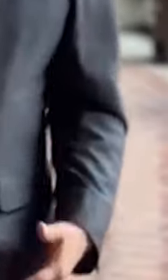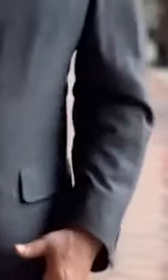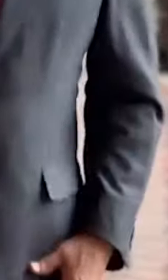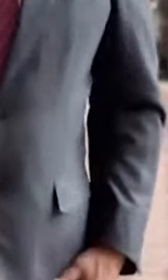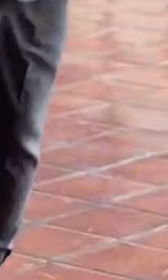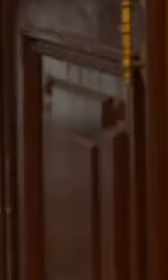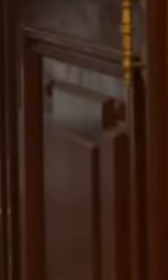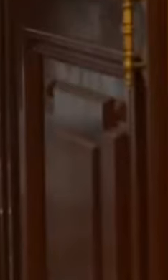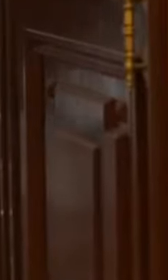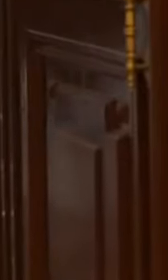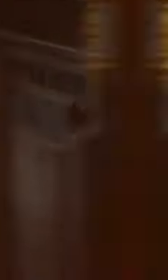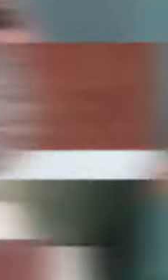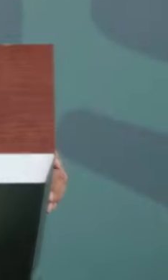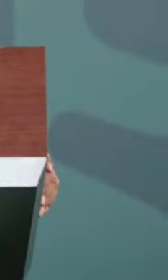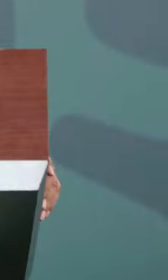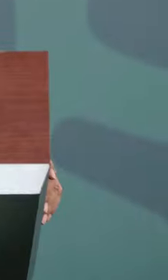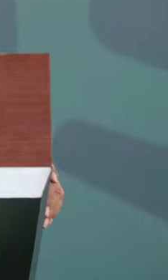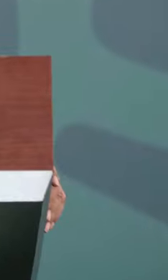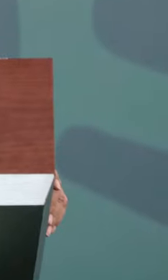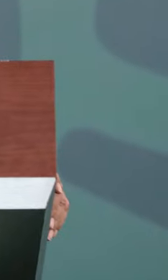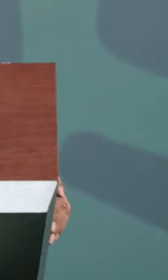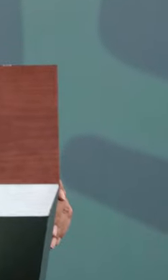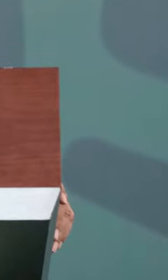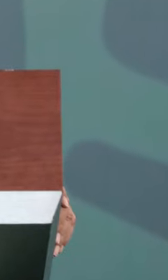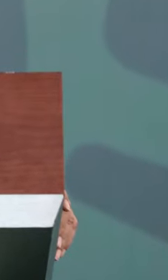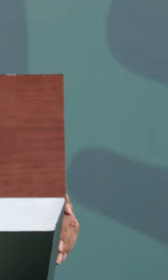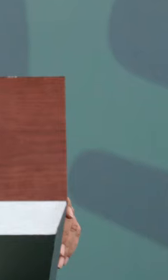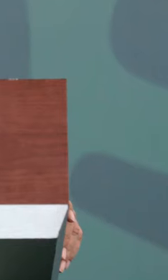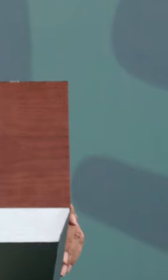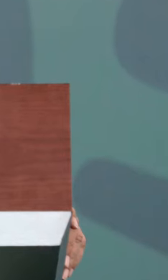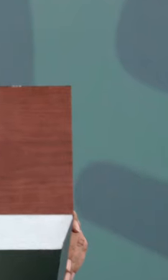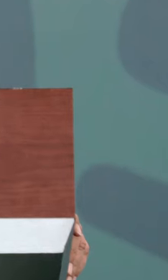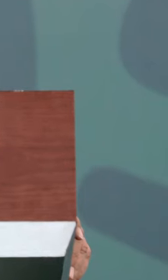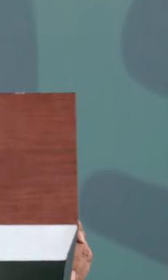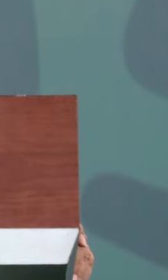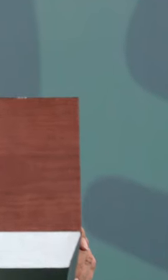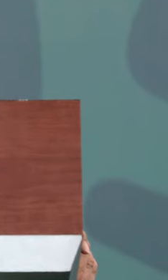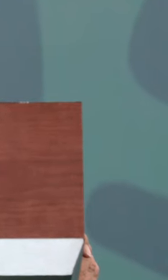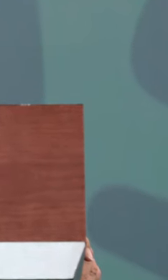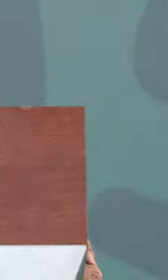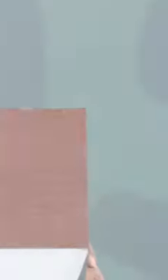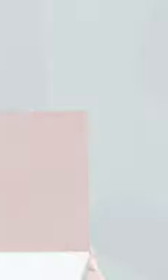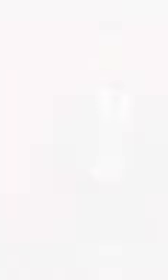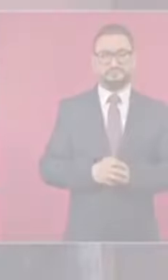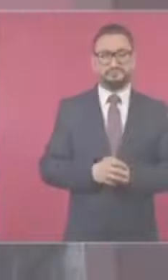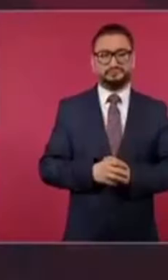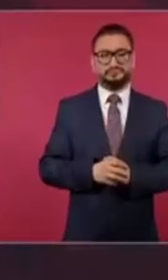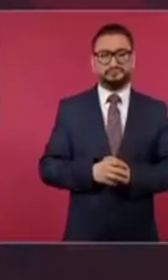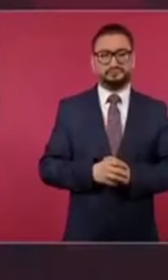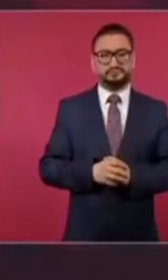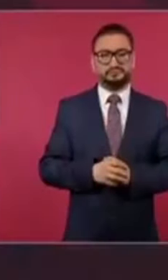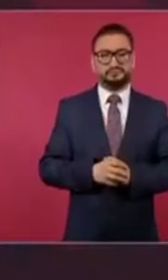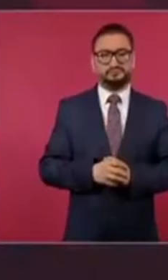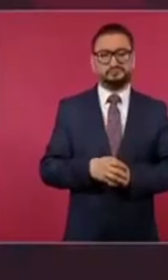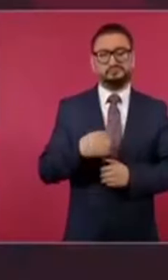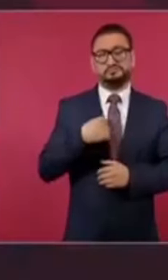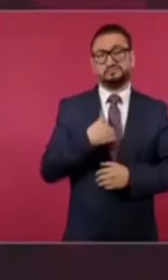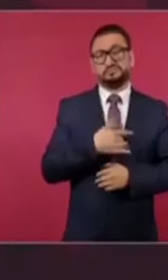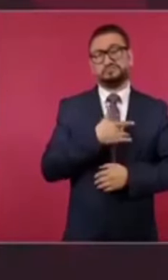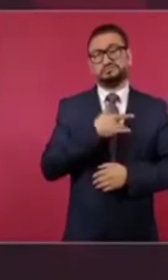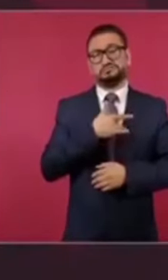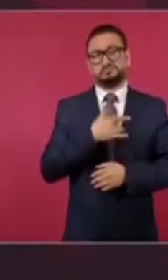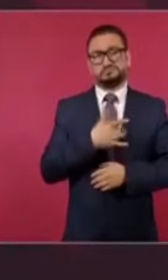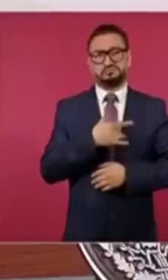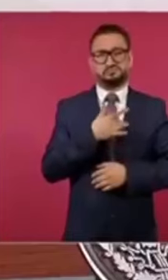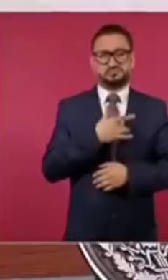ayuda estaría dispuesto a ayudarla eso sí aclaró que no tendrá mayores privilegios como expresidente tras el fin de la pensión vitalicia a